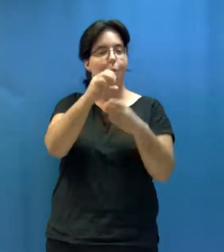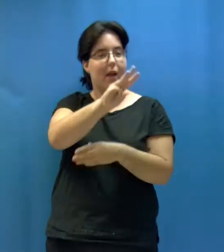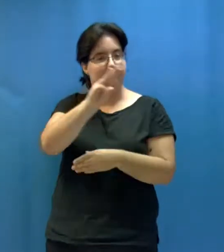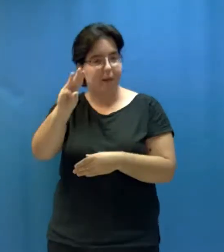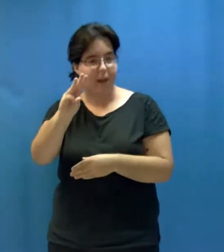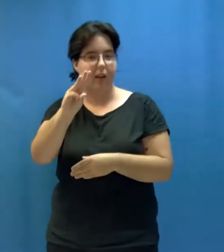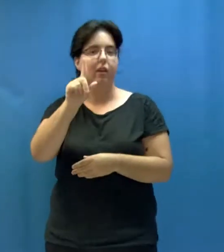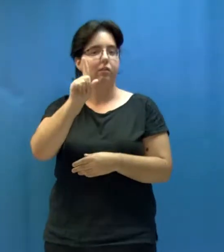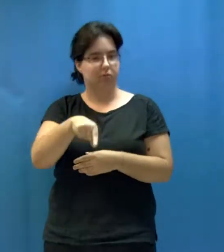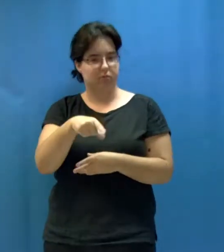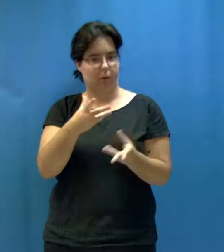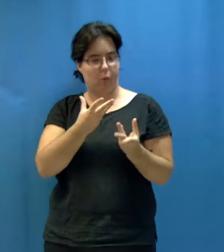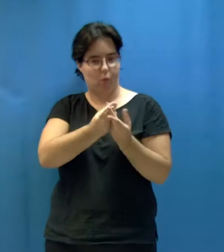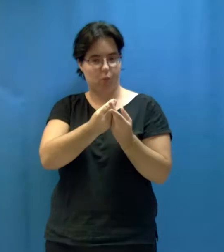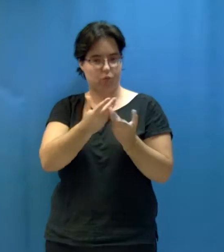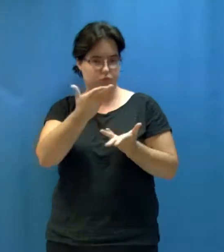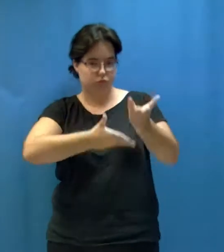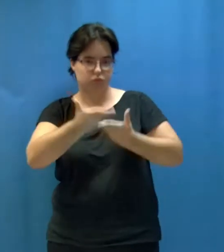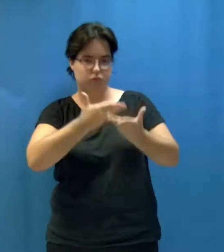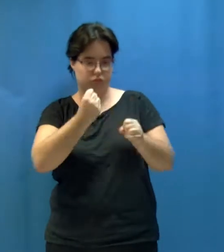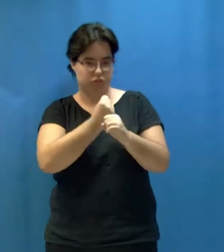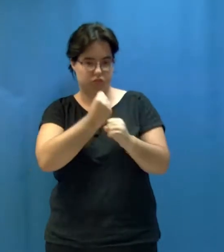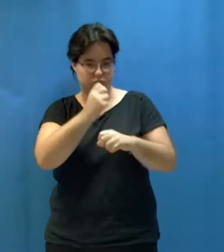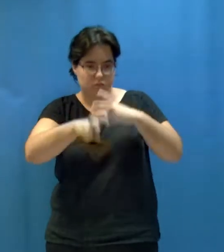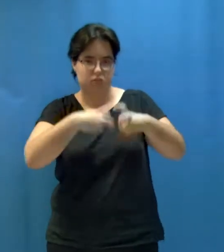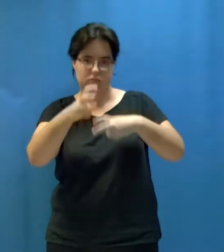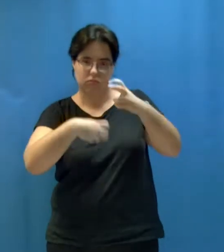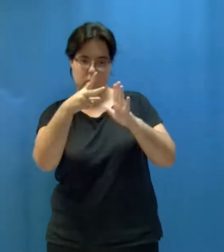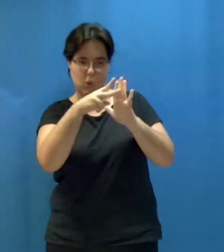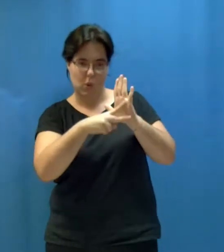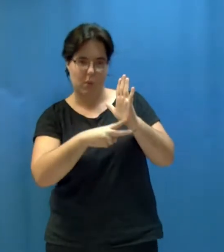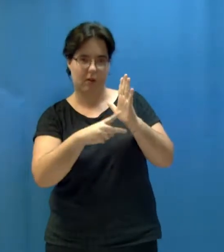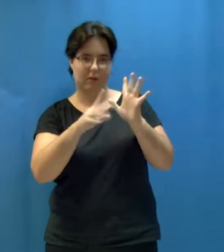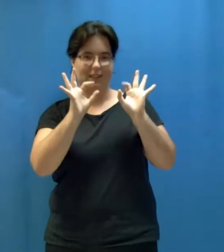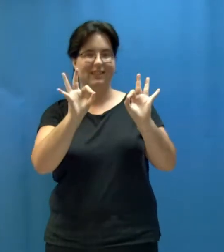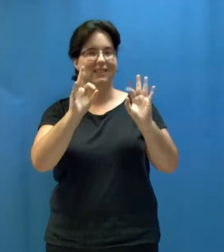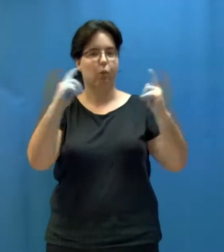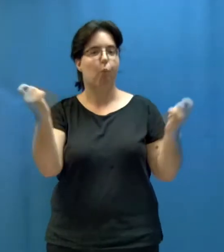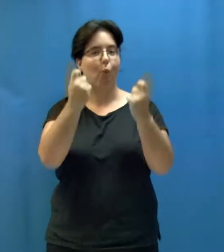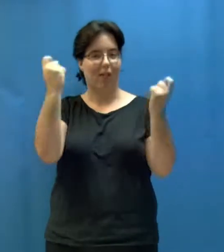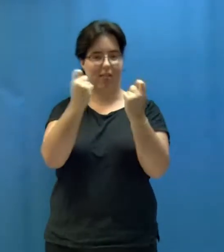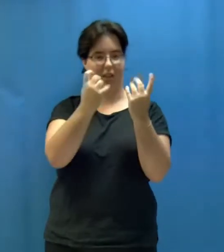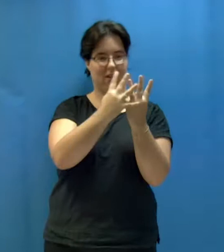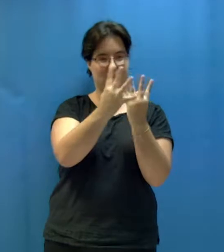el trabajo que se está haciendo para actualizar la ordenanza de publicidad, de vallas, para entendernos,